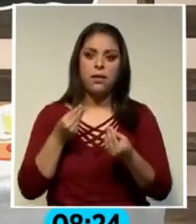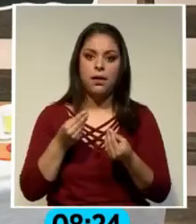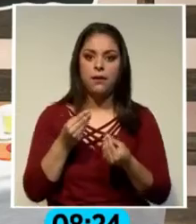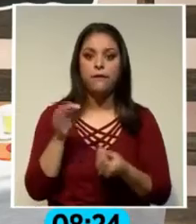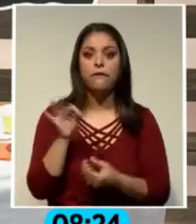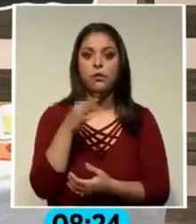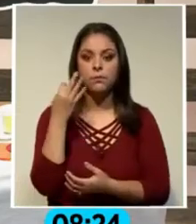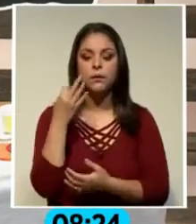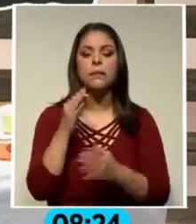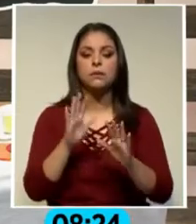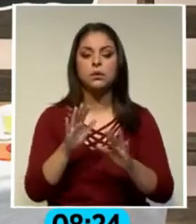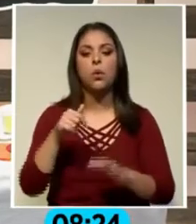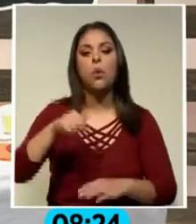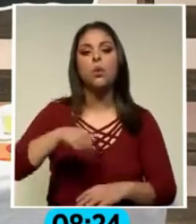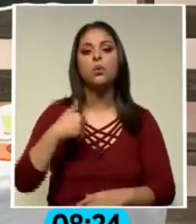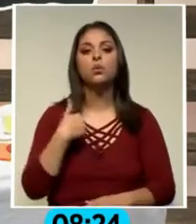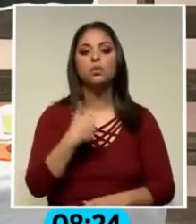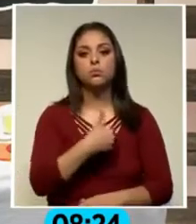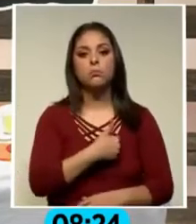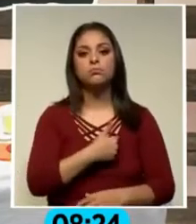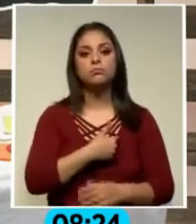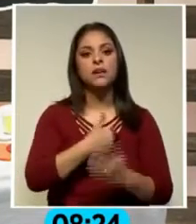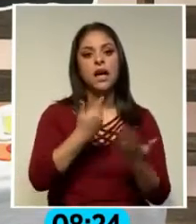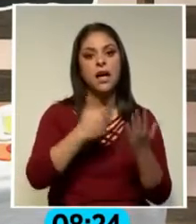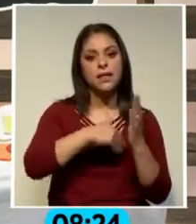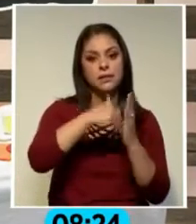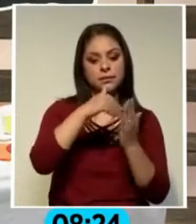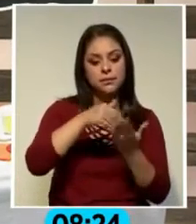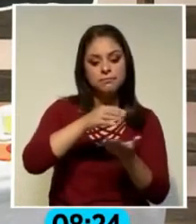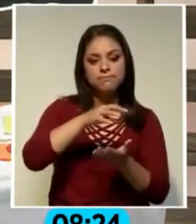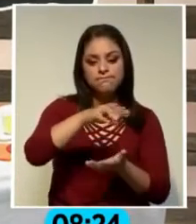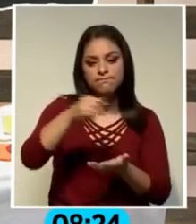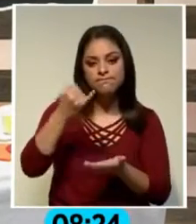nosotros vamos a decorarlas. Pero dígame, niña. Ya. Al